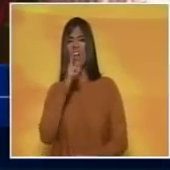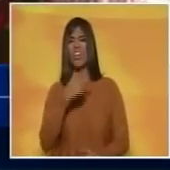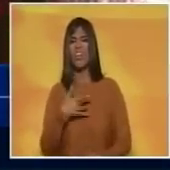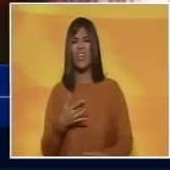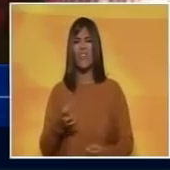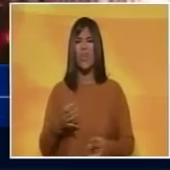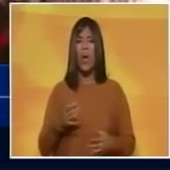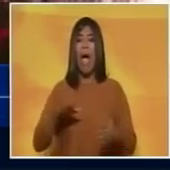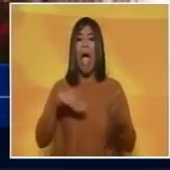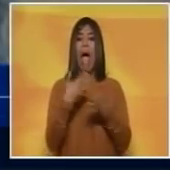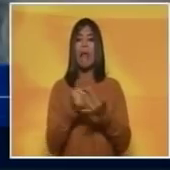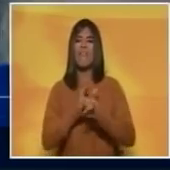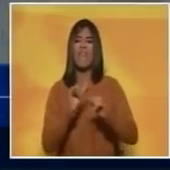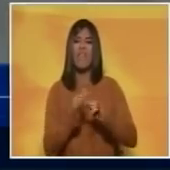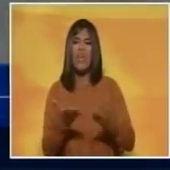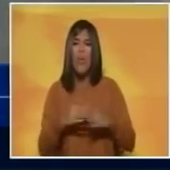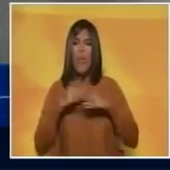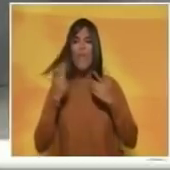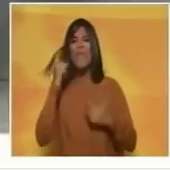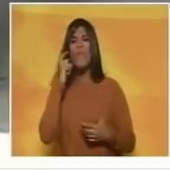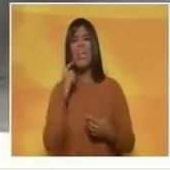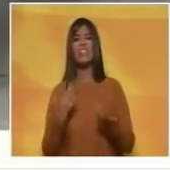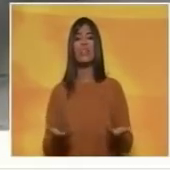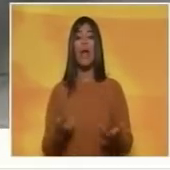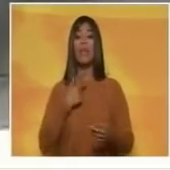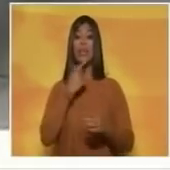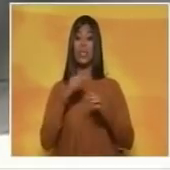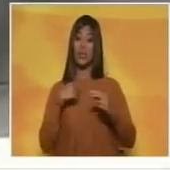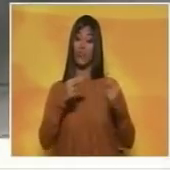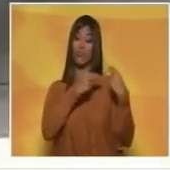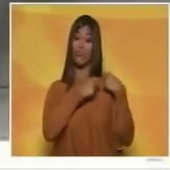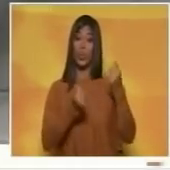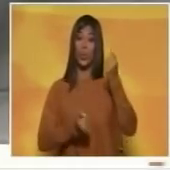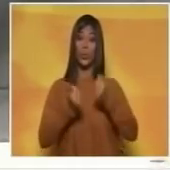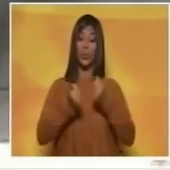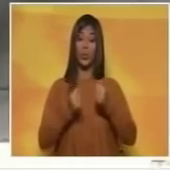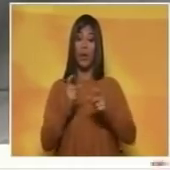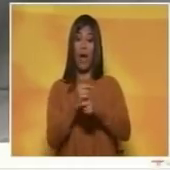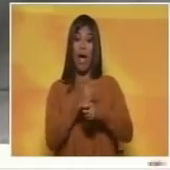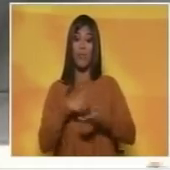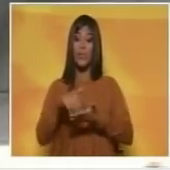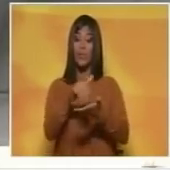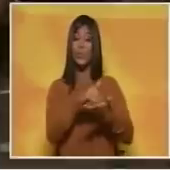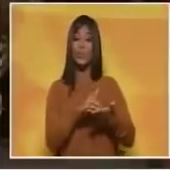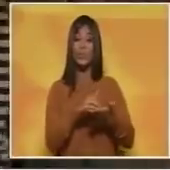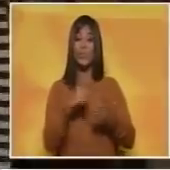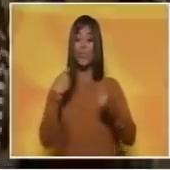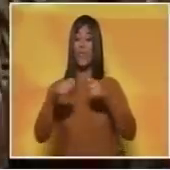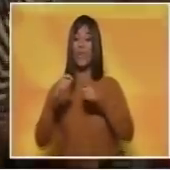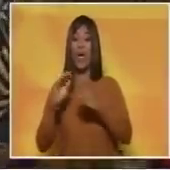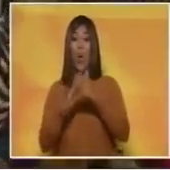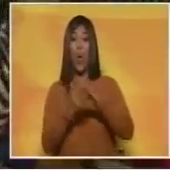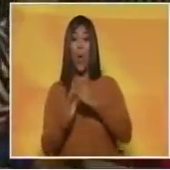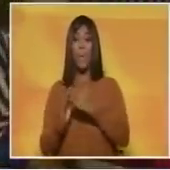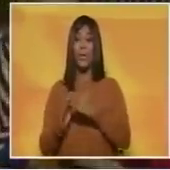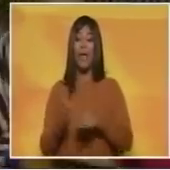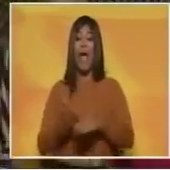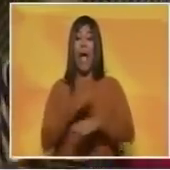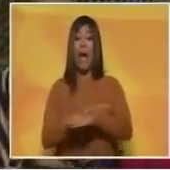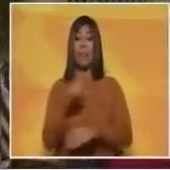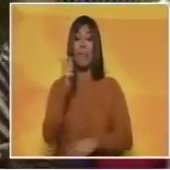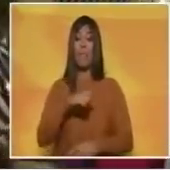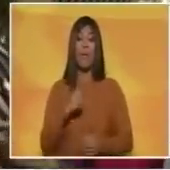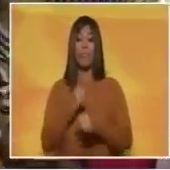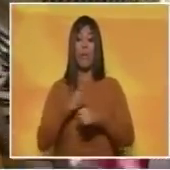dice, ¿hasta cuándo? Según se pudo conocer, los camiones encargados del llenado y distribución de gas no despachan a las comunidades desde hace